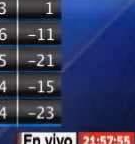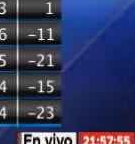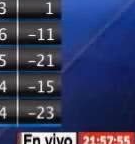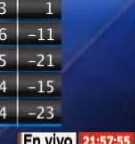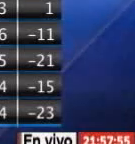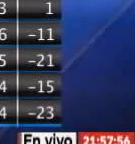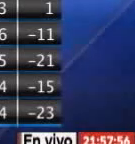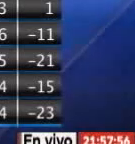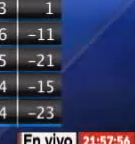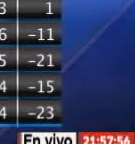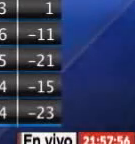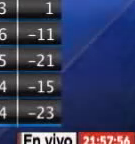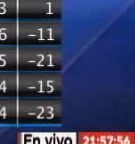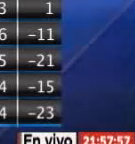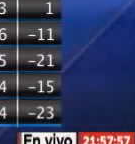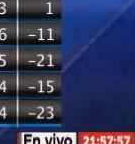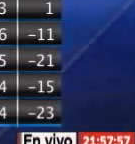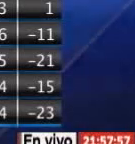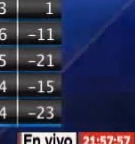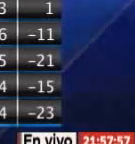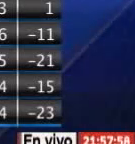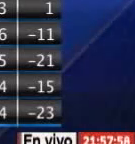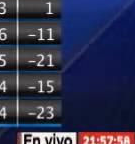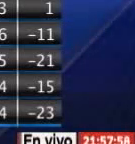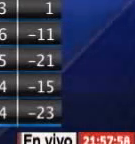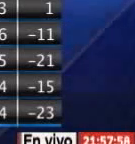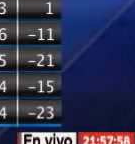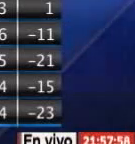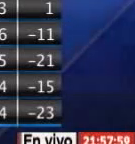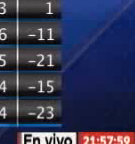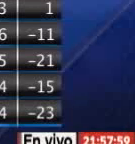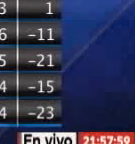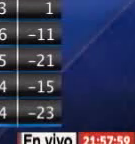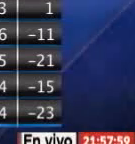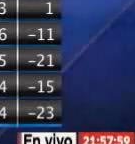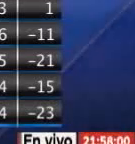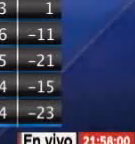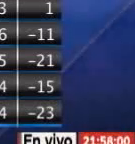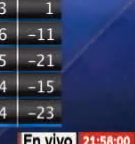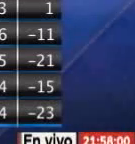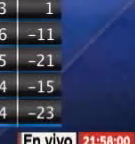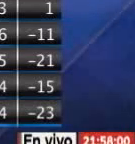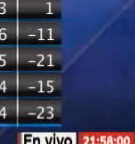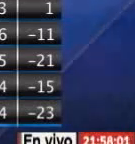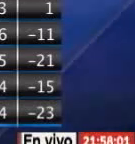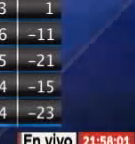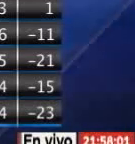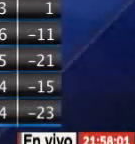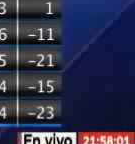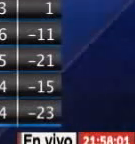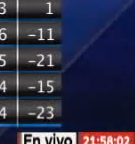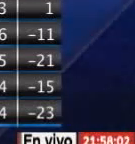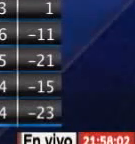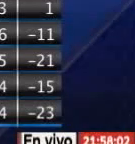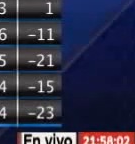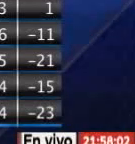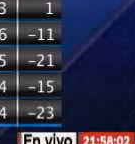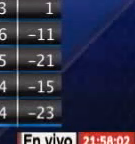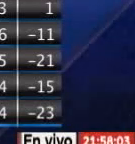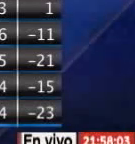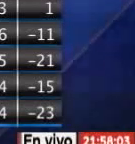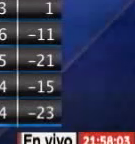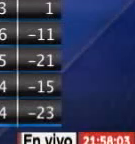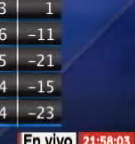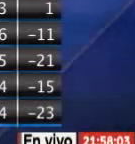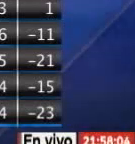con 27 y más 7. Octavo Barcelona con 23 y más 1. Noveno Guayaquil City con 16 y menos 11. Décimo Clan Juvenil con 15 y